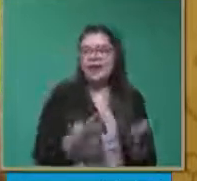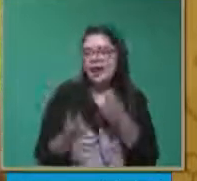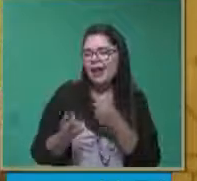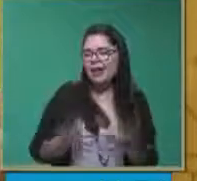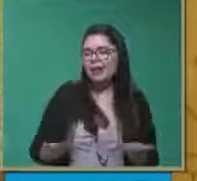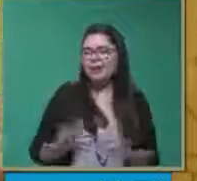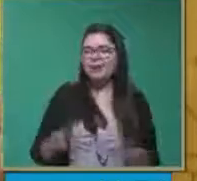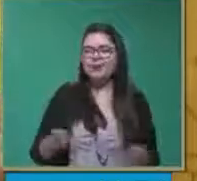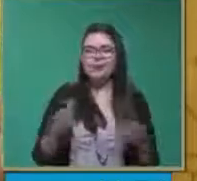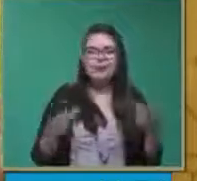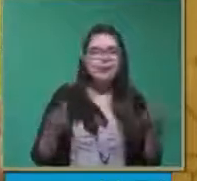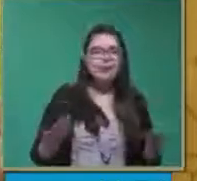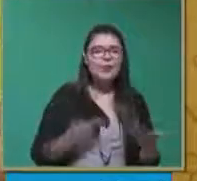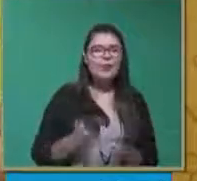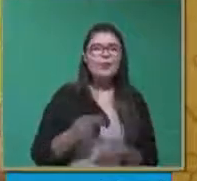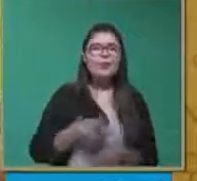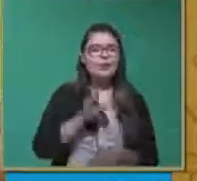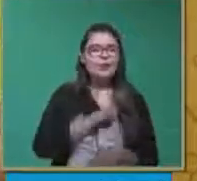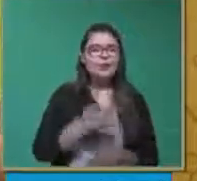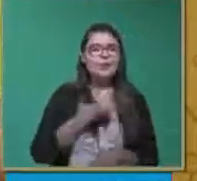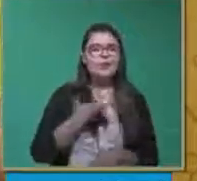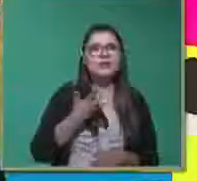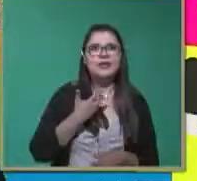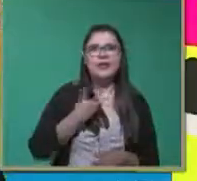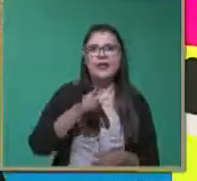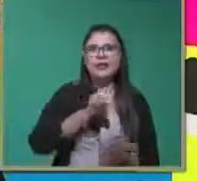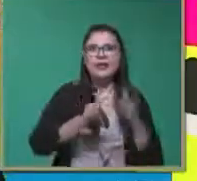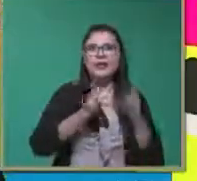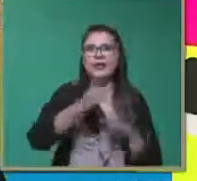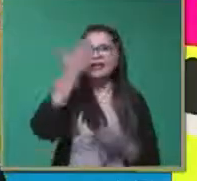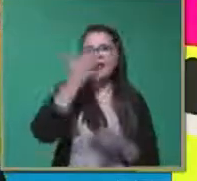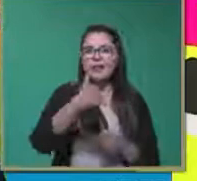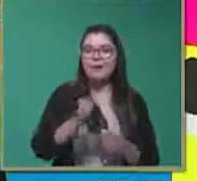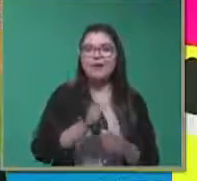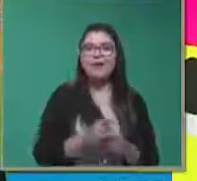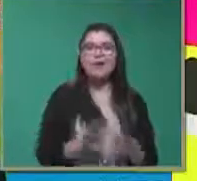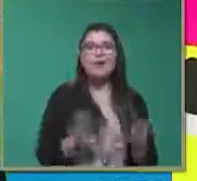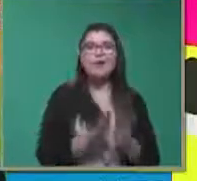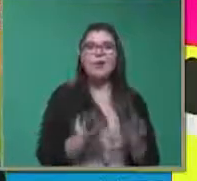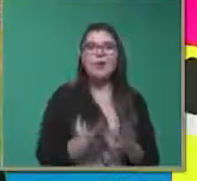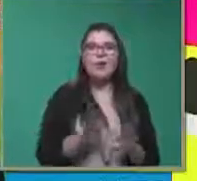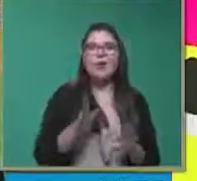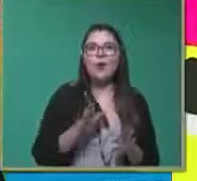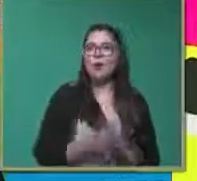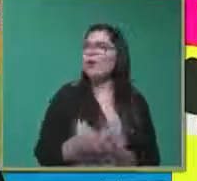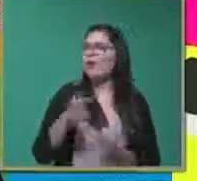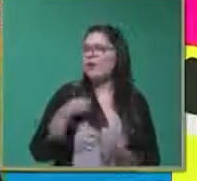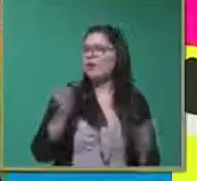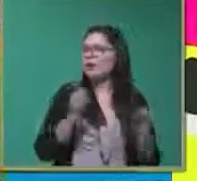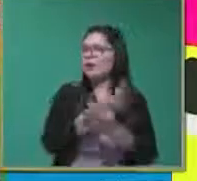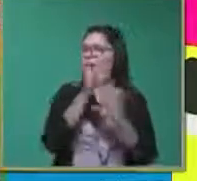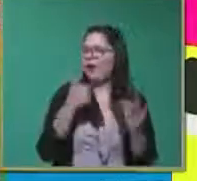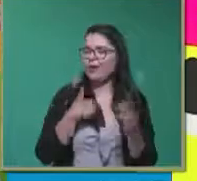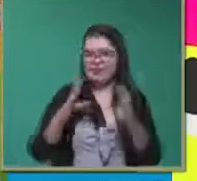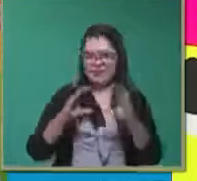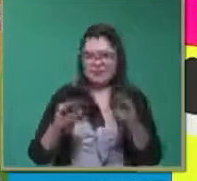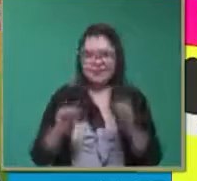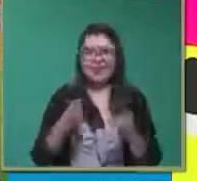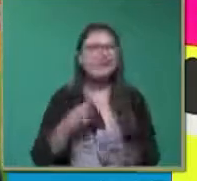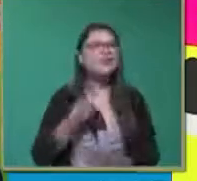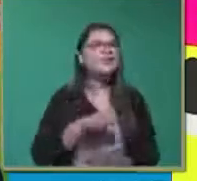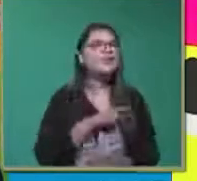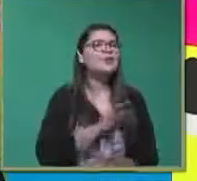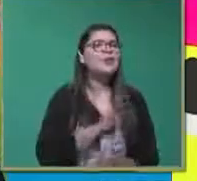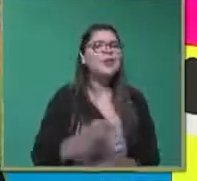nosotros para desarrollar ciertas habilidades, ciertos trucos que los magos nos enseñan y que con ellos podemos entretener